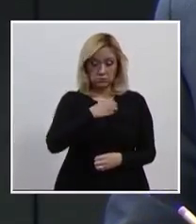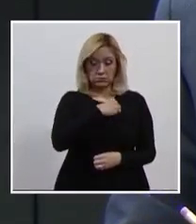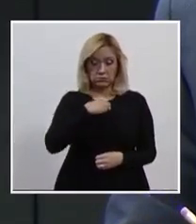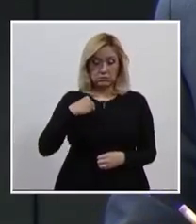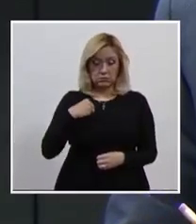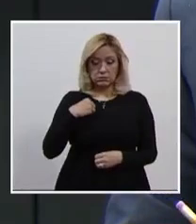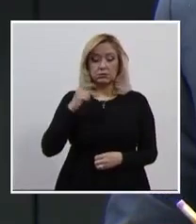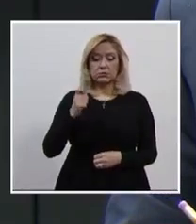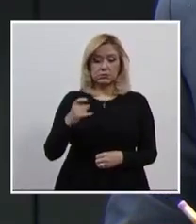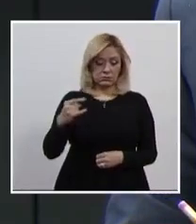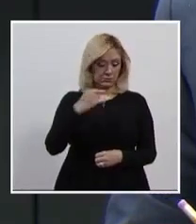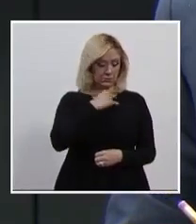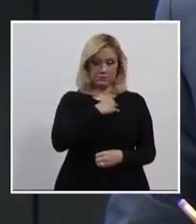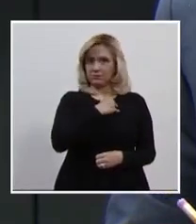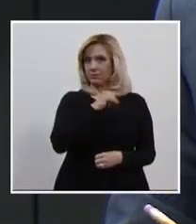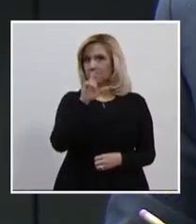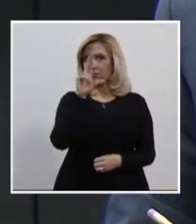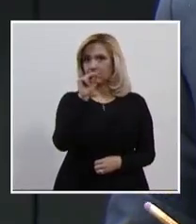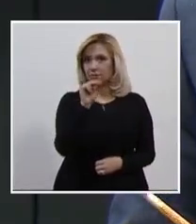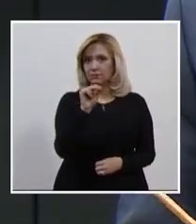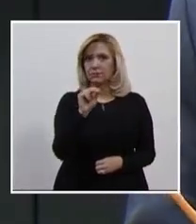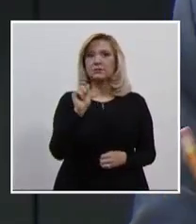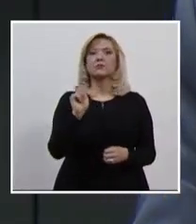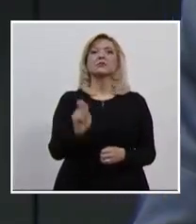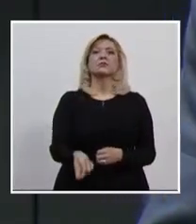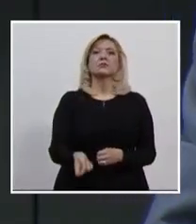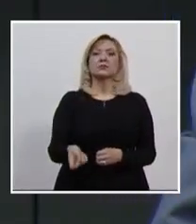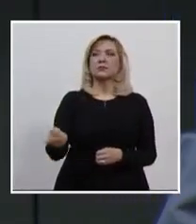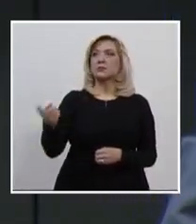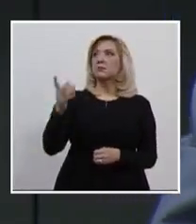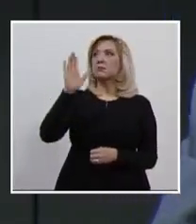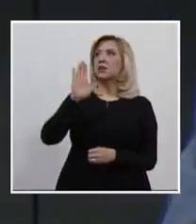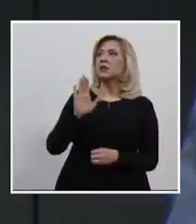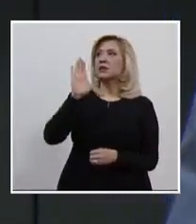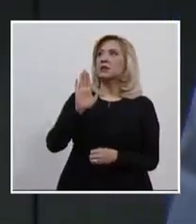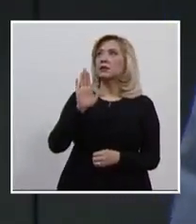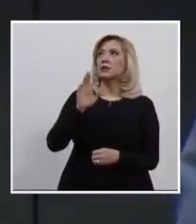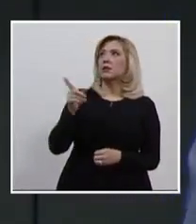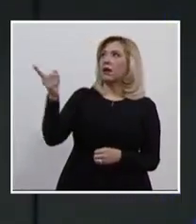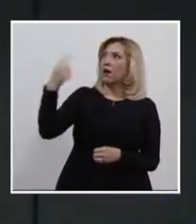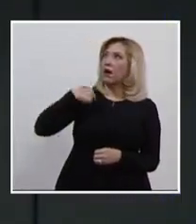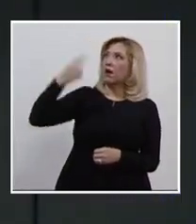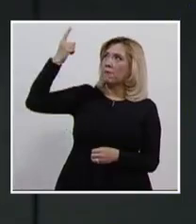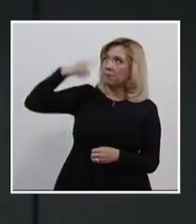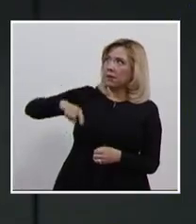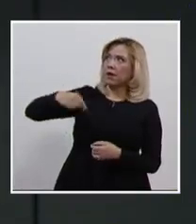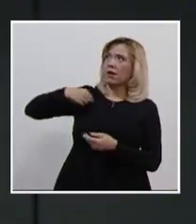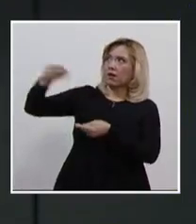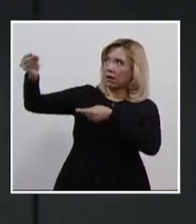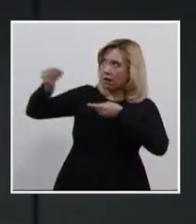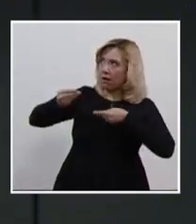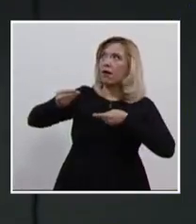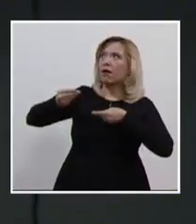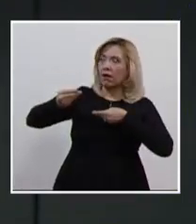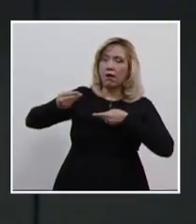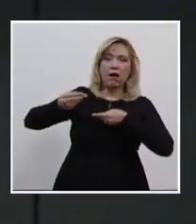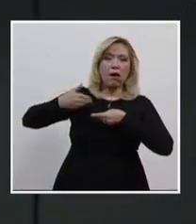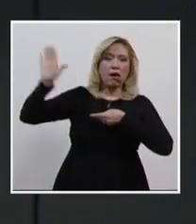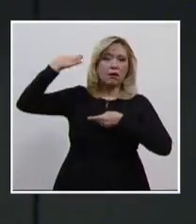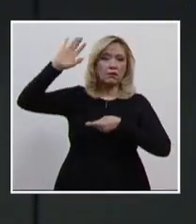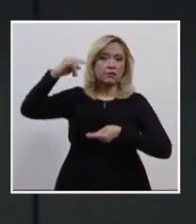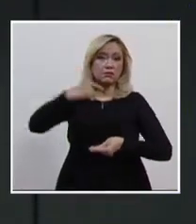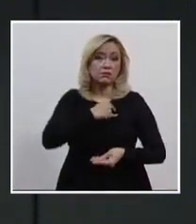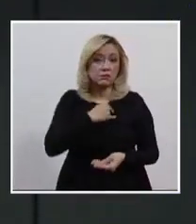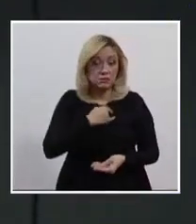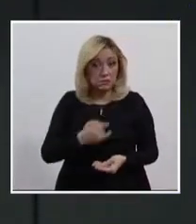ingratitud respecto del órgano o la persona que lo nombró. Es decir, y en este sentido me parece muy relevante decir que